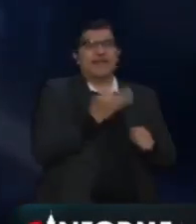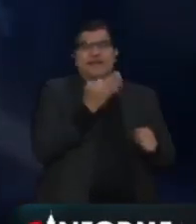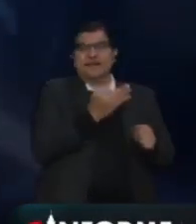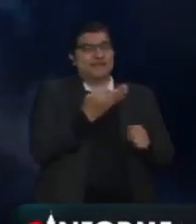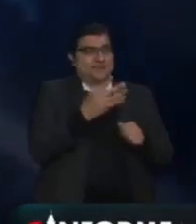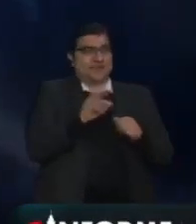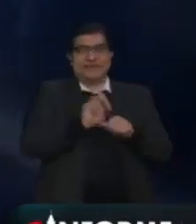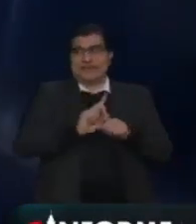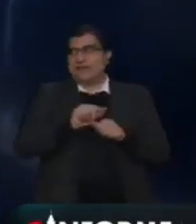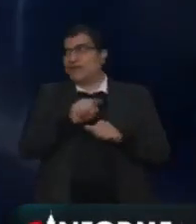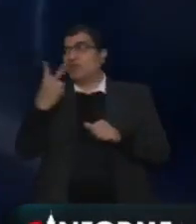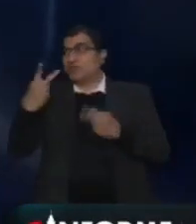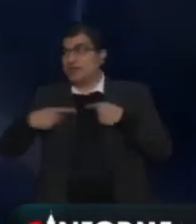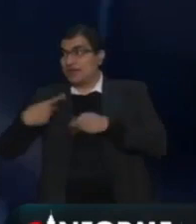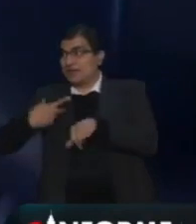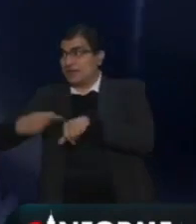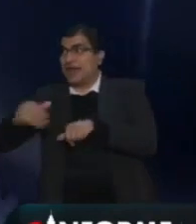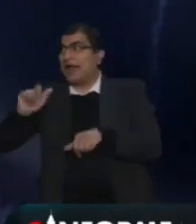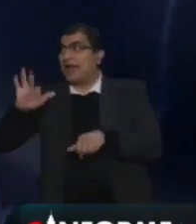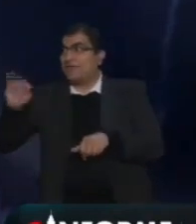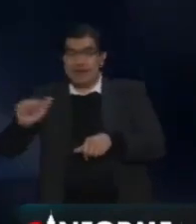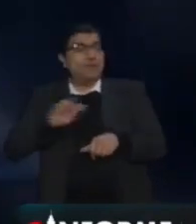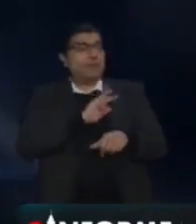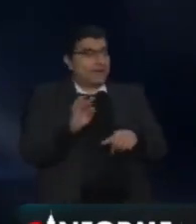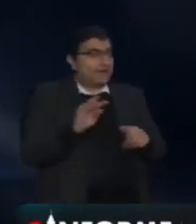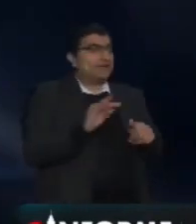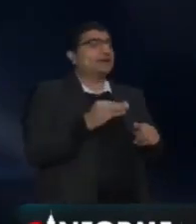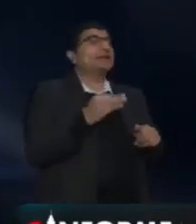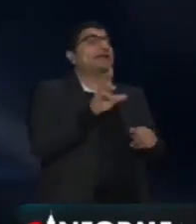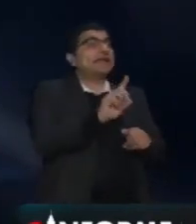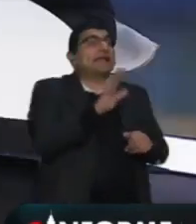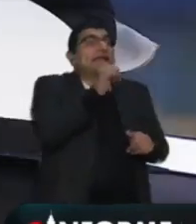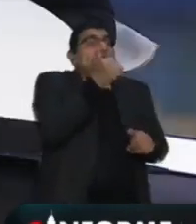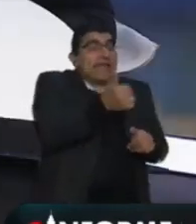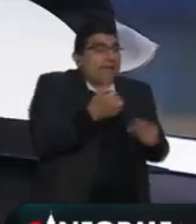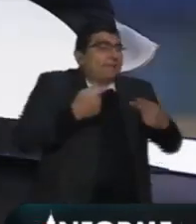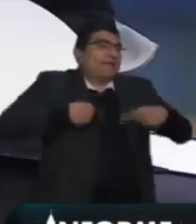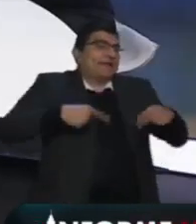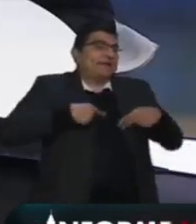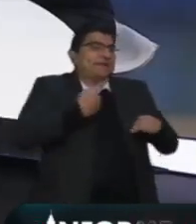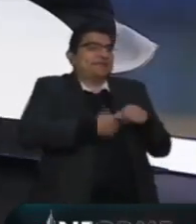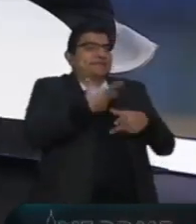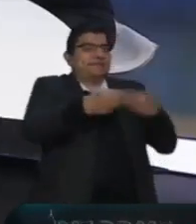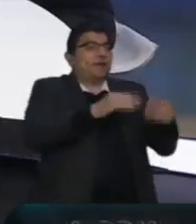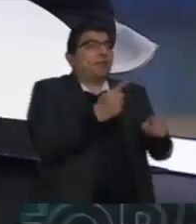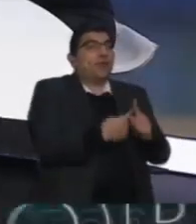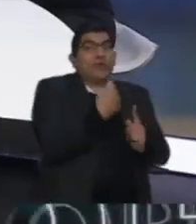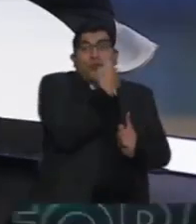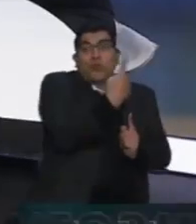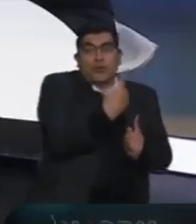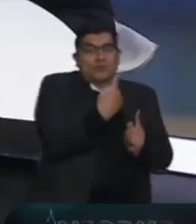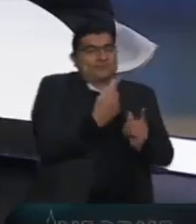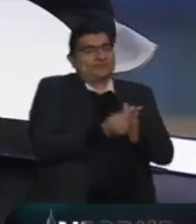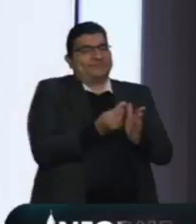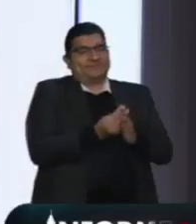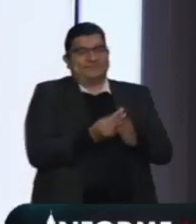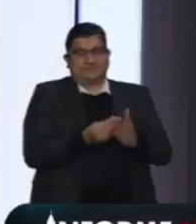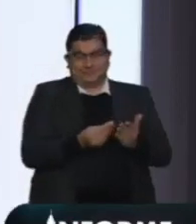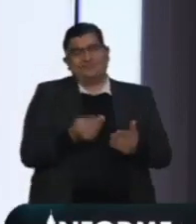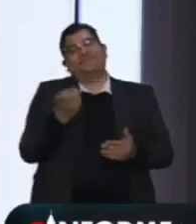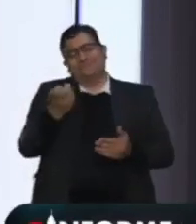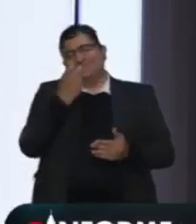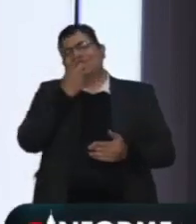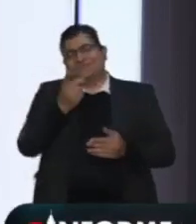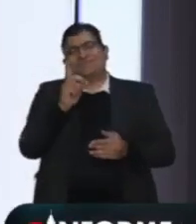vez de tener 2 personas infectadas por alfa, puedes llegar a tener hasta 36 personas infectadas por una sola. Dice, doctor, que